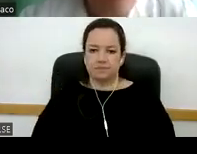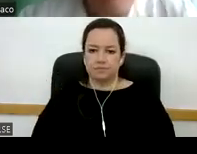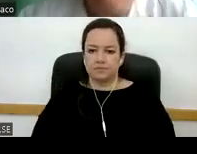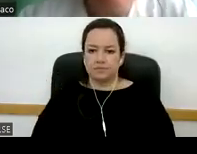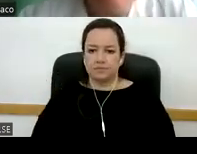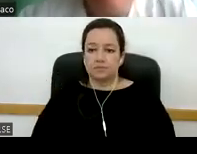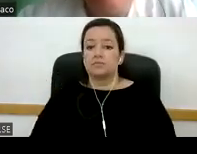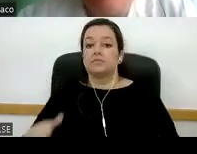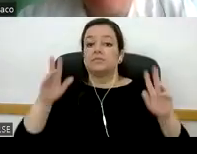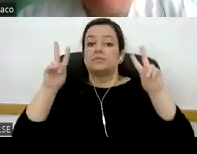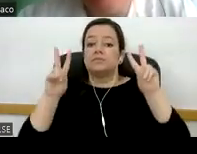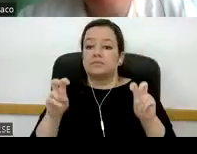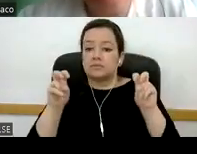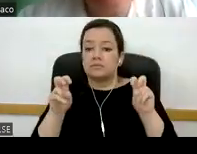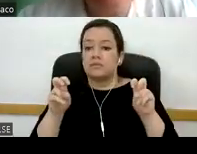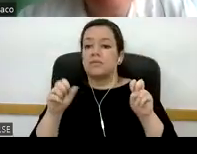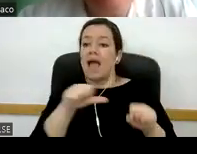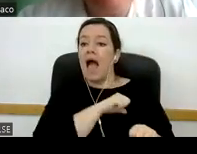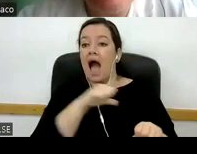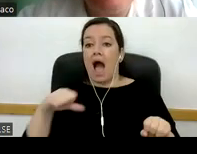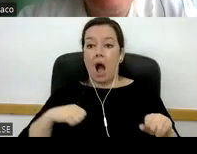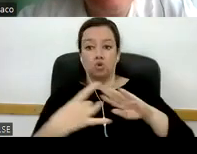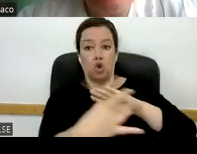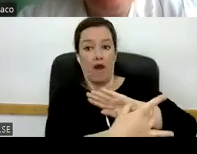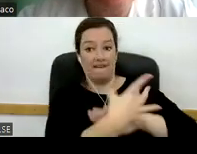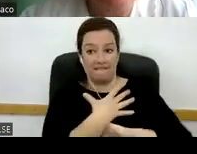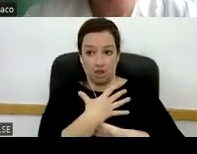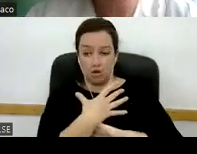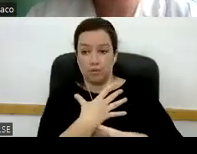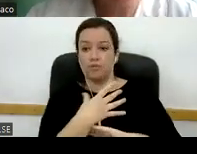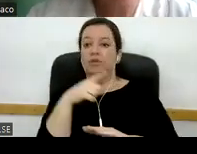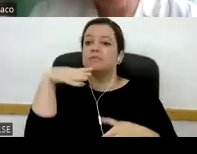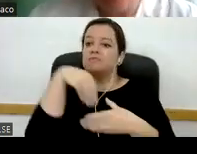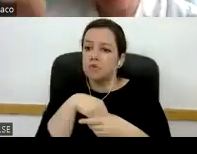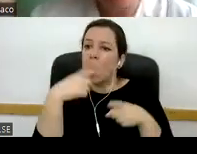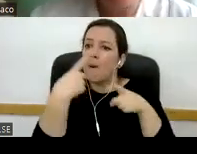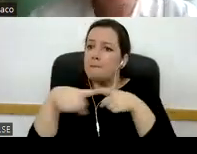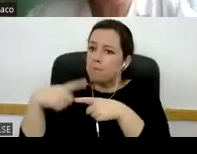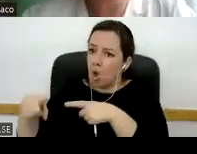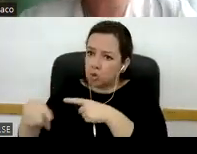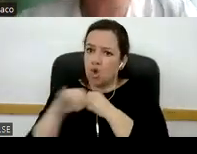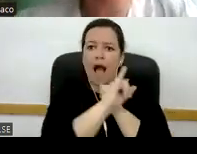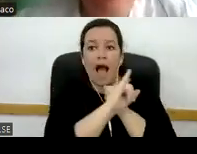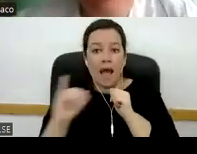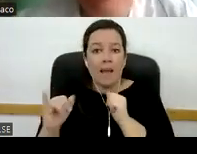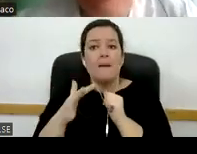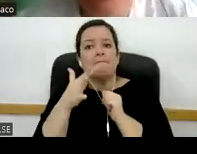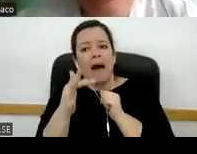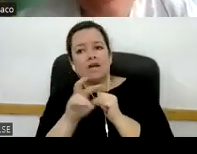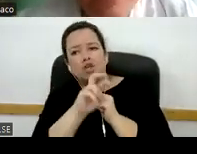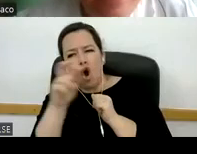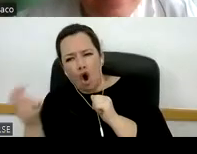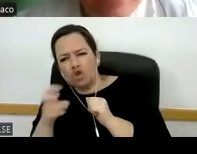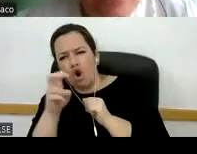Y llegamos a la parte del autoenvío. Deciros que encontraréis todos estos productos y algunos otros que hemos estado